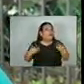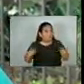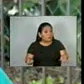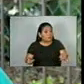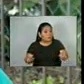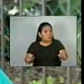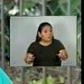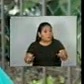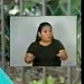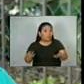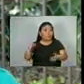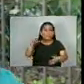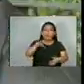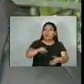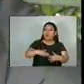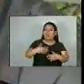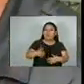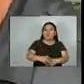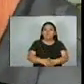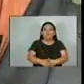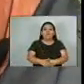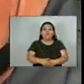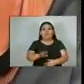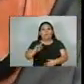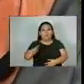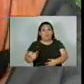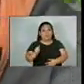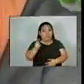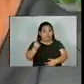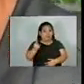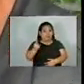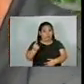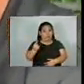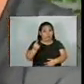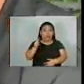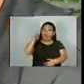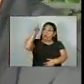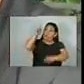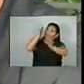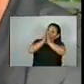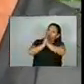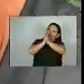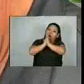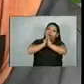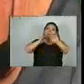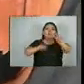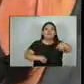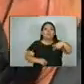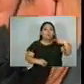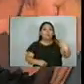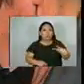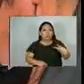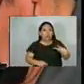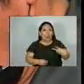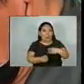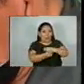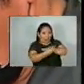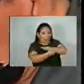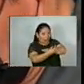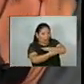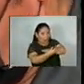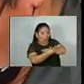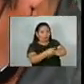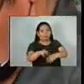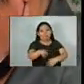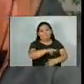no les suceda nada, ¿sí? Uno, más que todo, primeramente, buscar a Dios. Y segundo, no dejarse influir de los